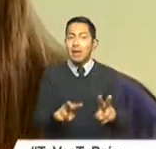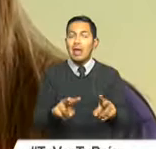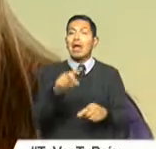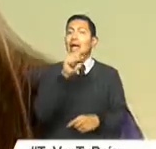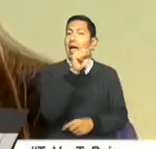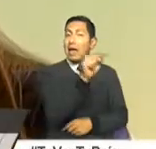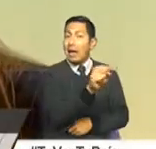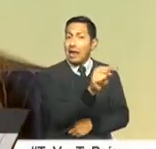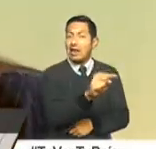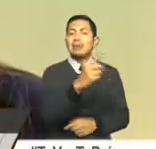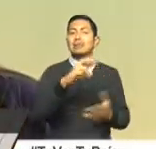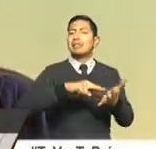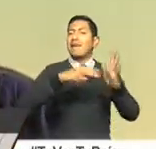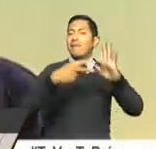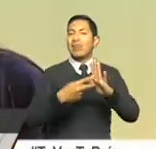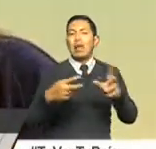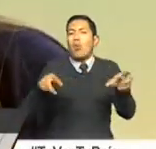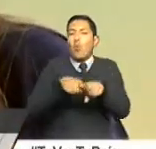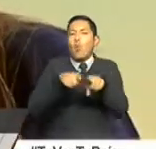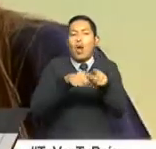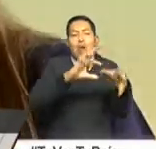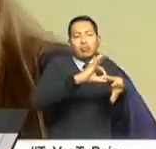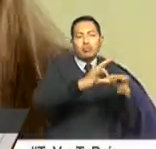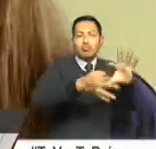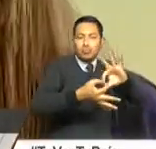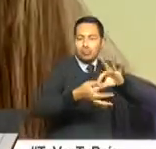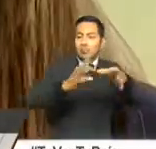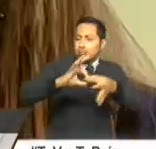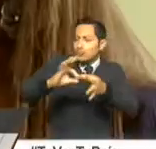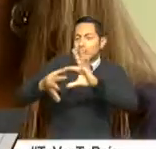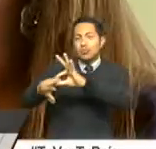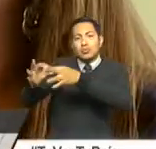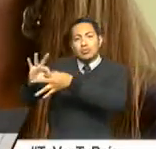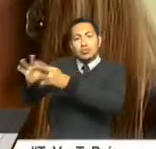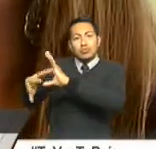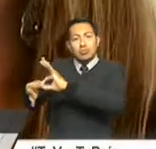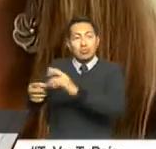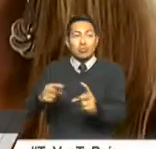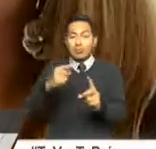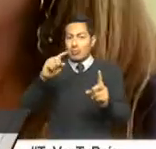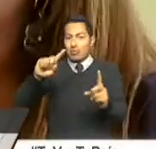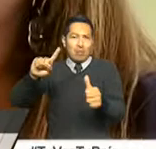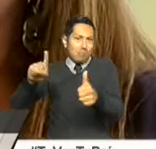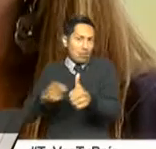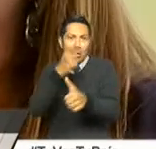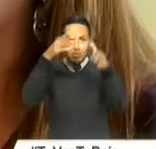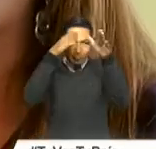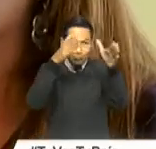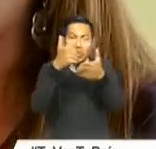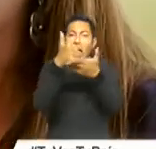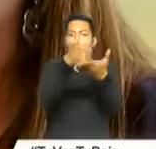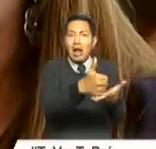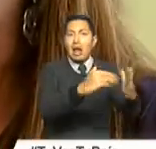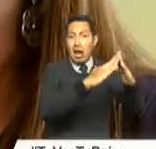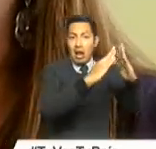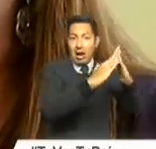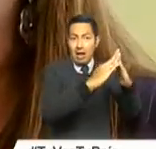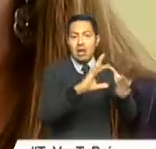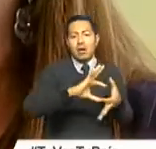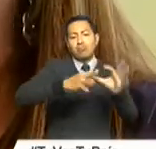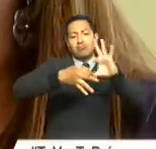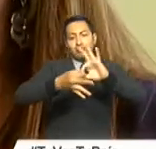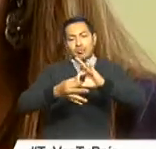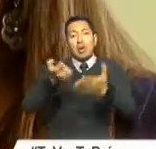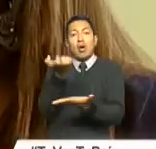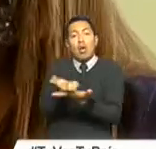el encadenamiento que queremos, teniendo como priorización el tema de la dinamización económica dentro de cada uno